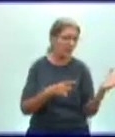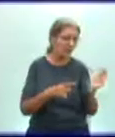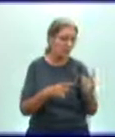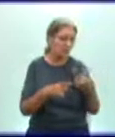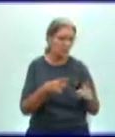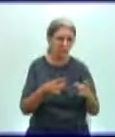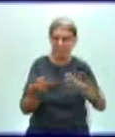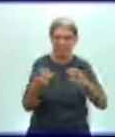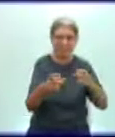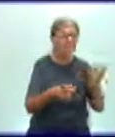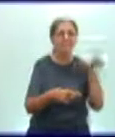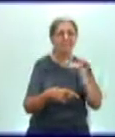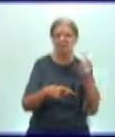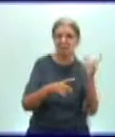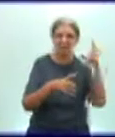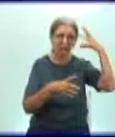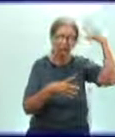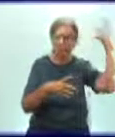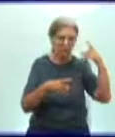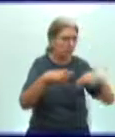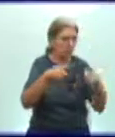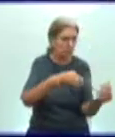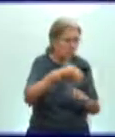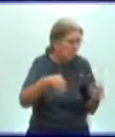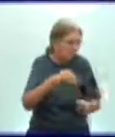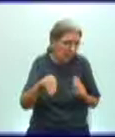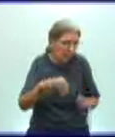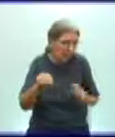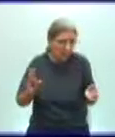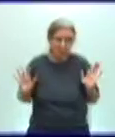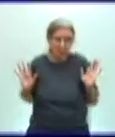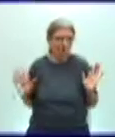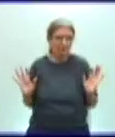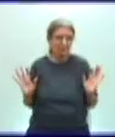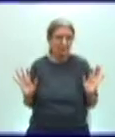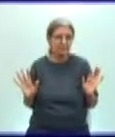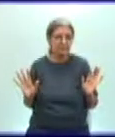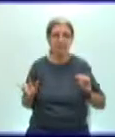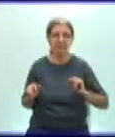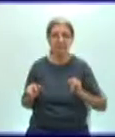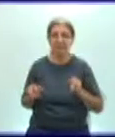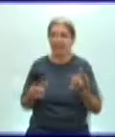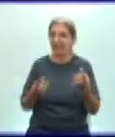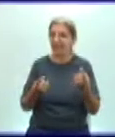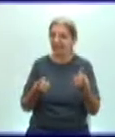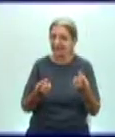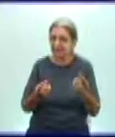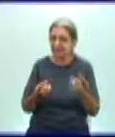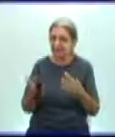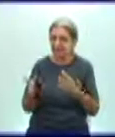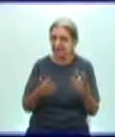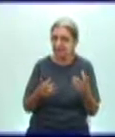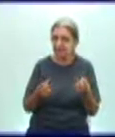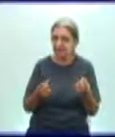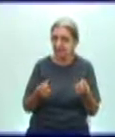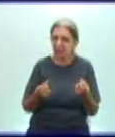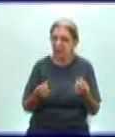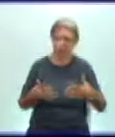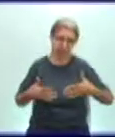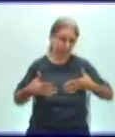y todavía tratando de hacer algo más. La necesidad de la